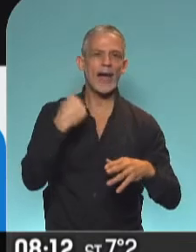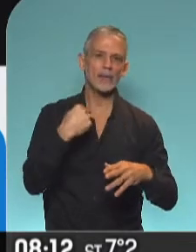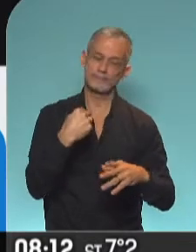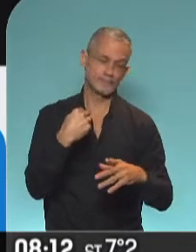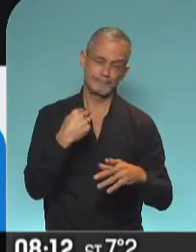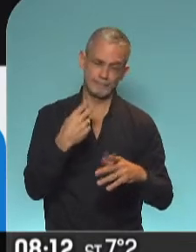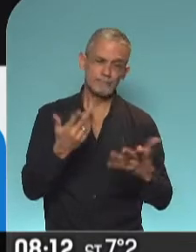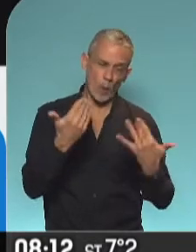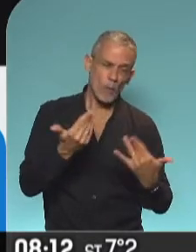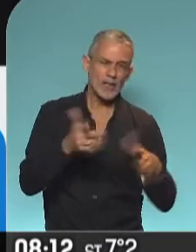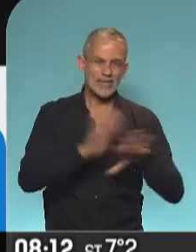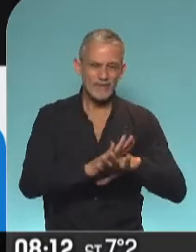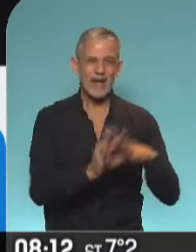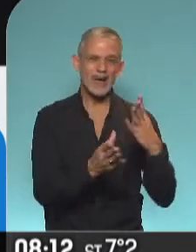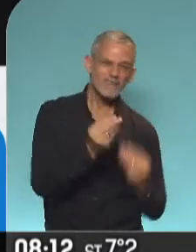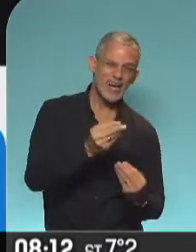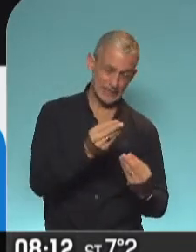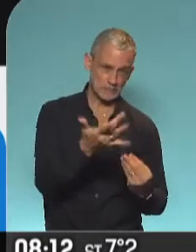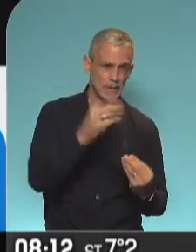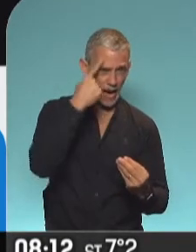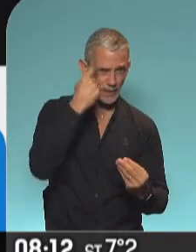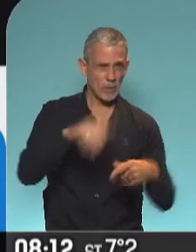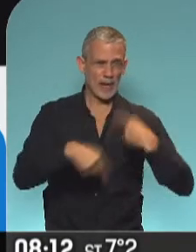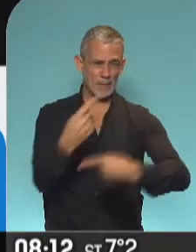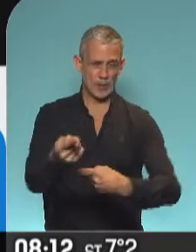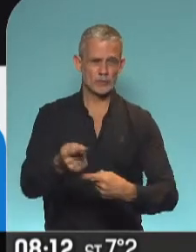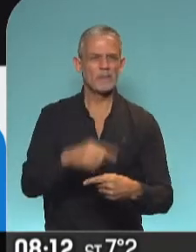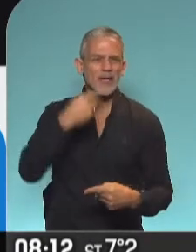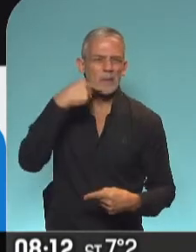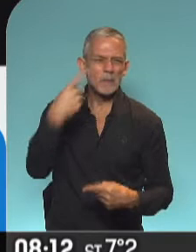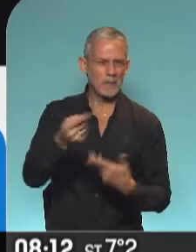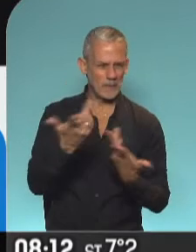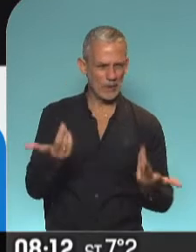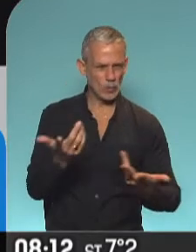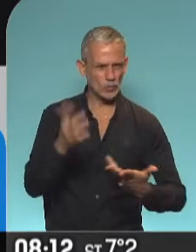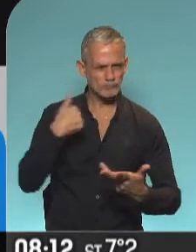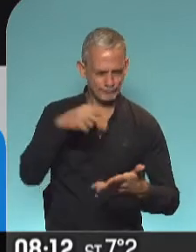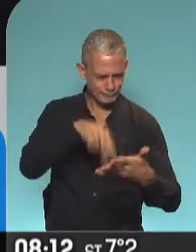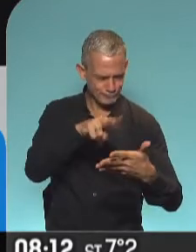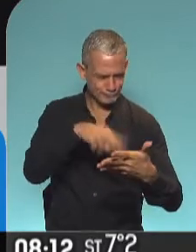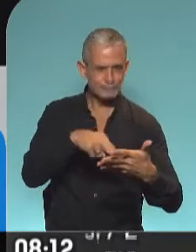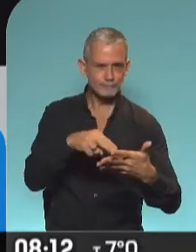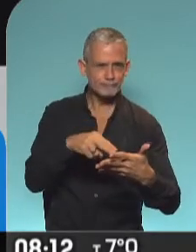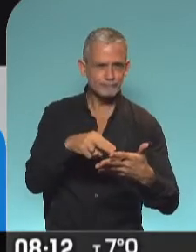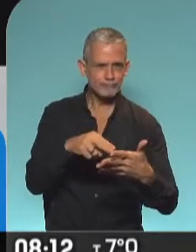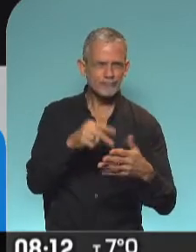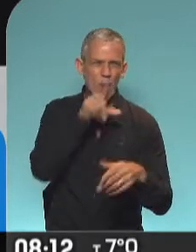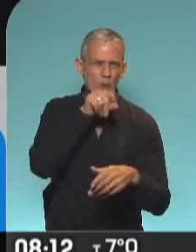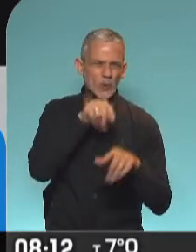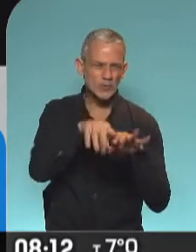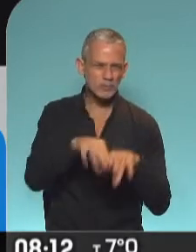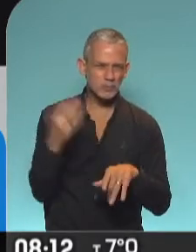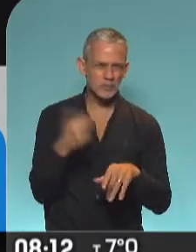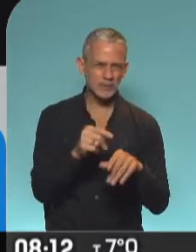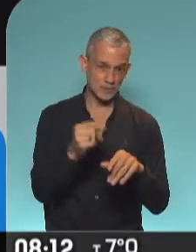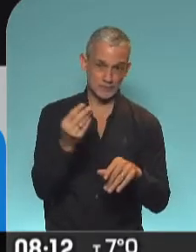ir aprendiendo de los aciertos y los errores. Doctor, consultarle, lo estaba leyendo también a través de un interesantísimo hilo de tweets que usted publicó hace